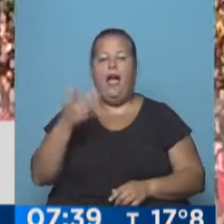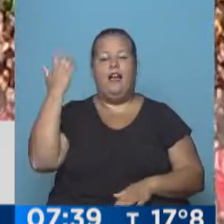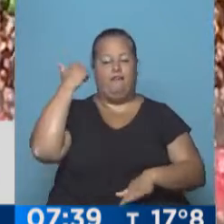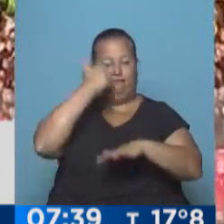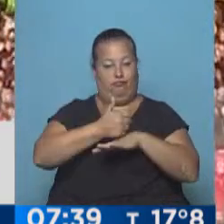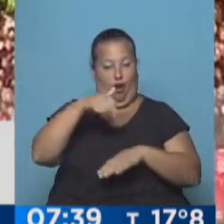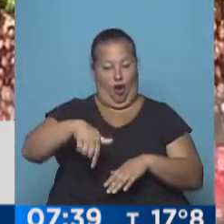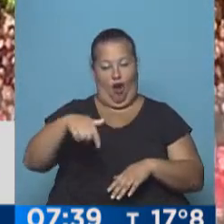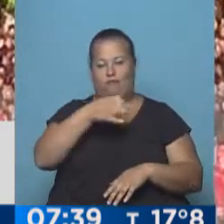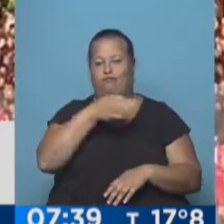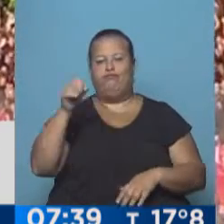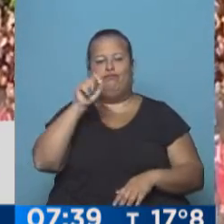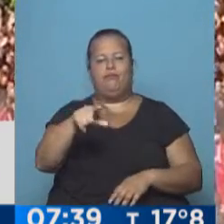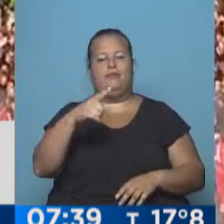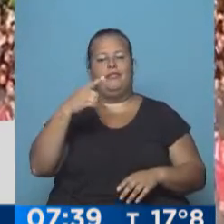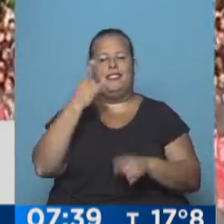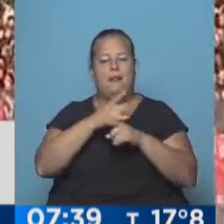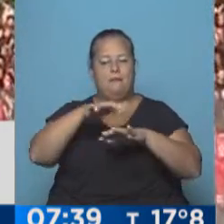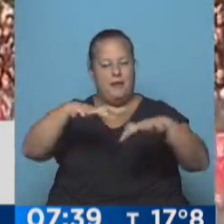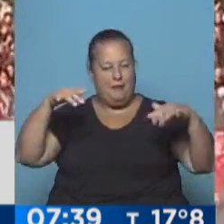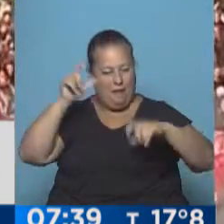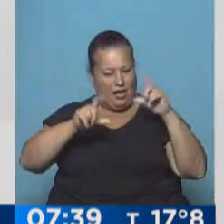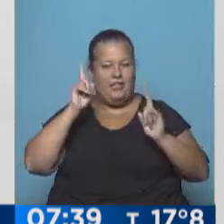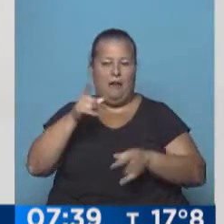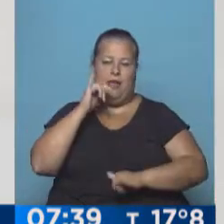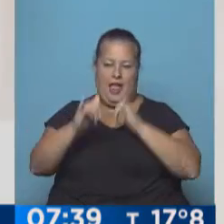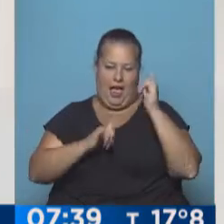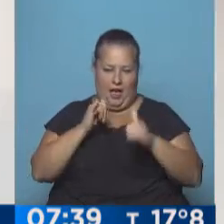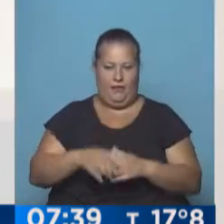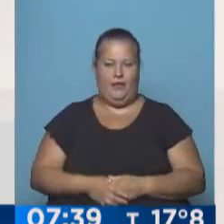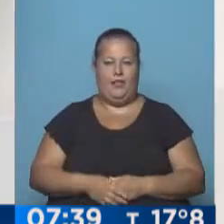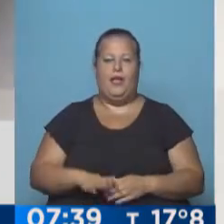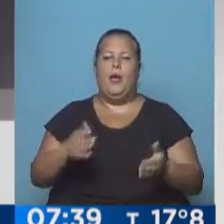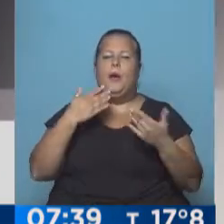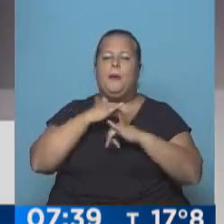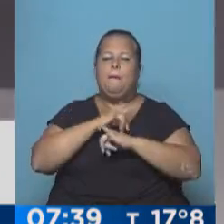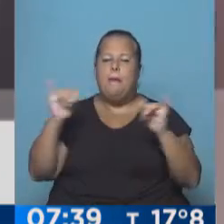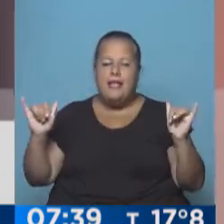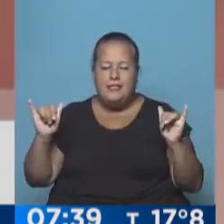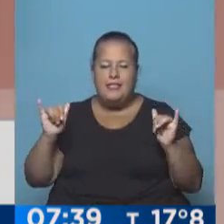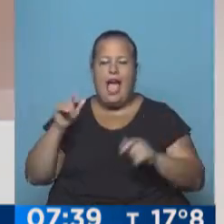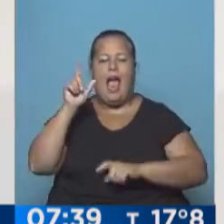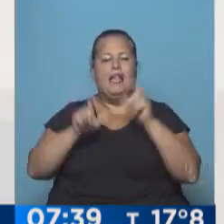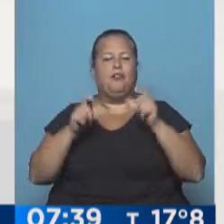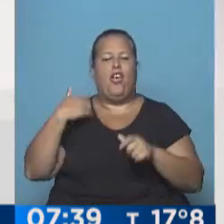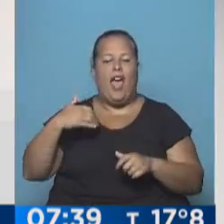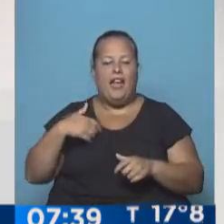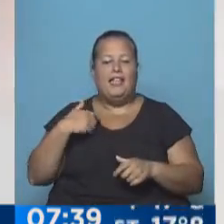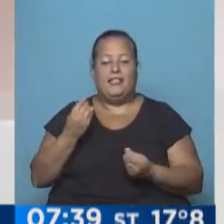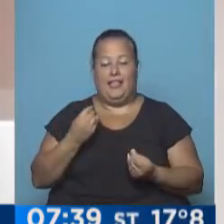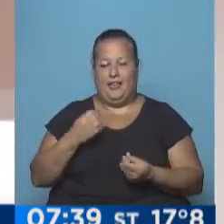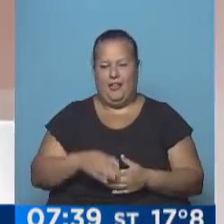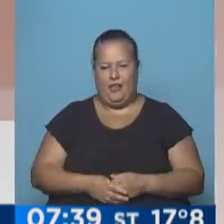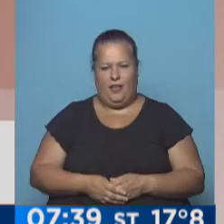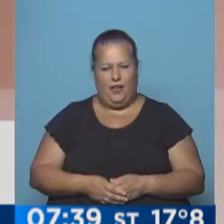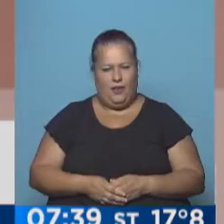protagonizó hoy su tradicional encuentro con los fieles, también hizo aportes. Y quisiera mandar un mensaje a los argentinos ahora que se aprestan